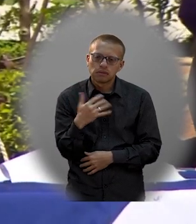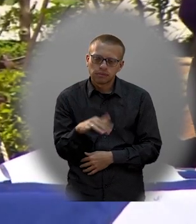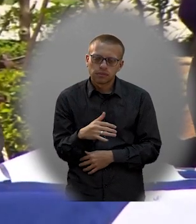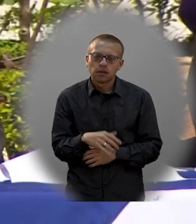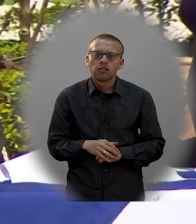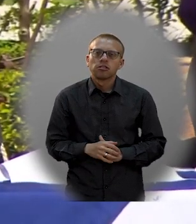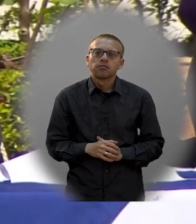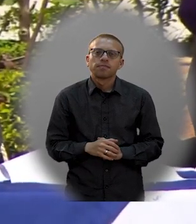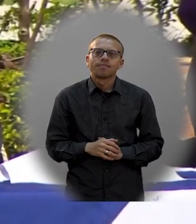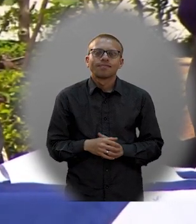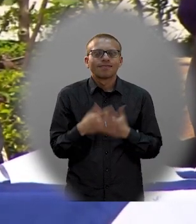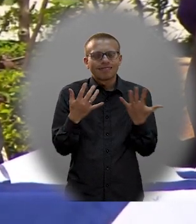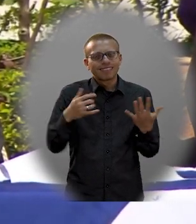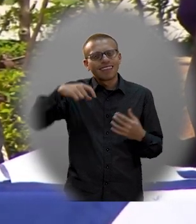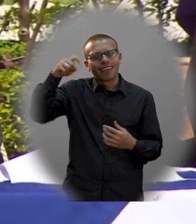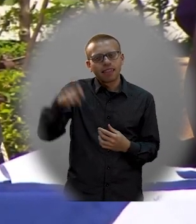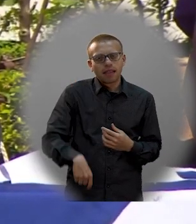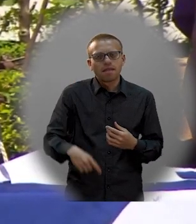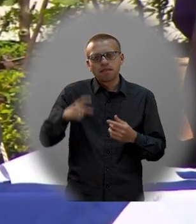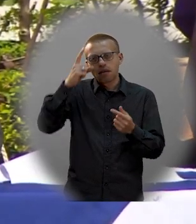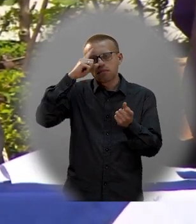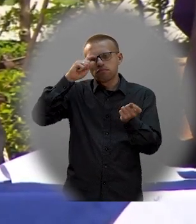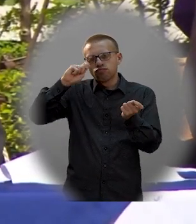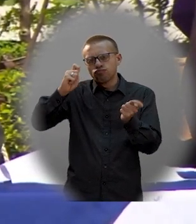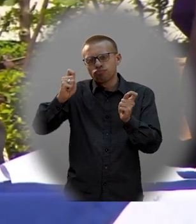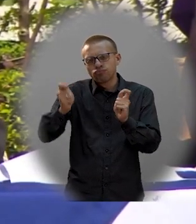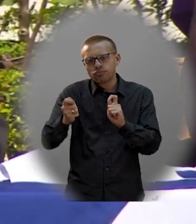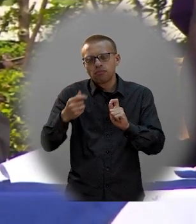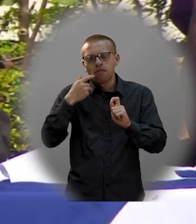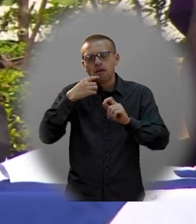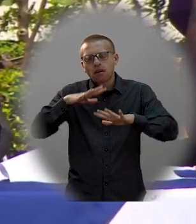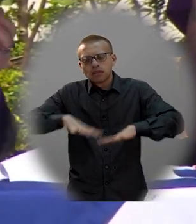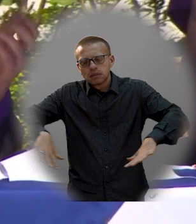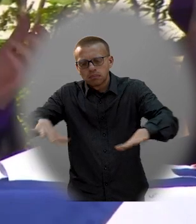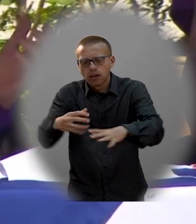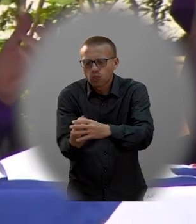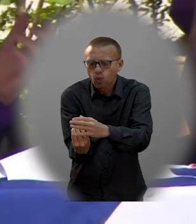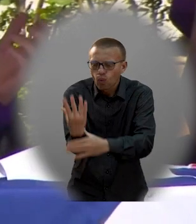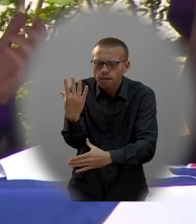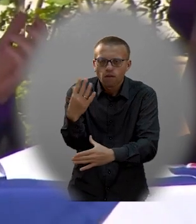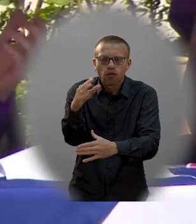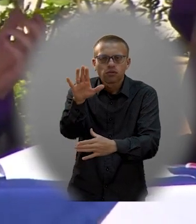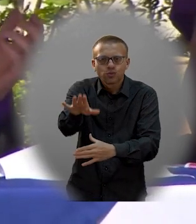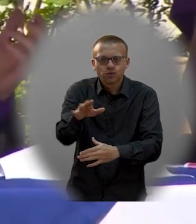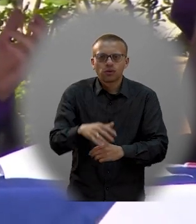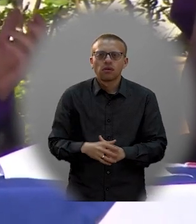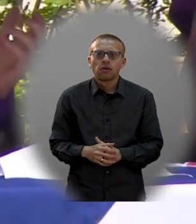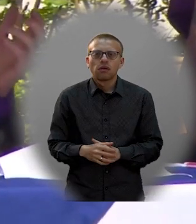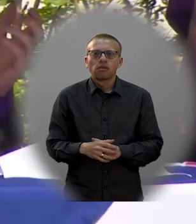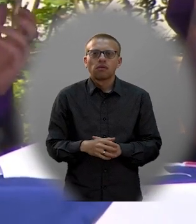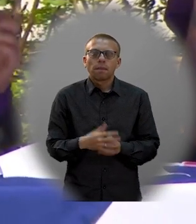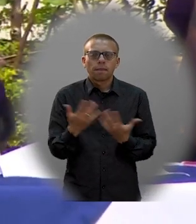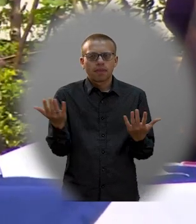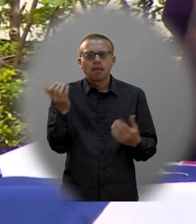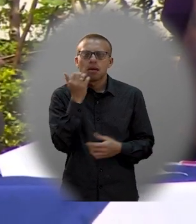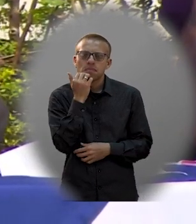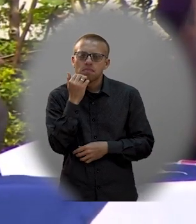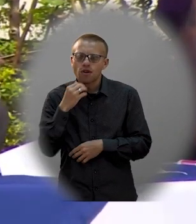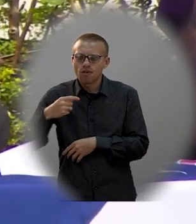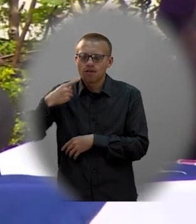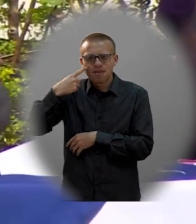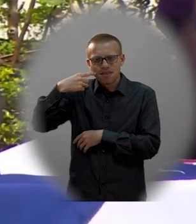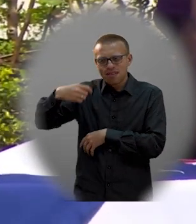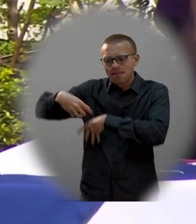creo yo, transformándose, buscando espacios. Me pregunto, por ejemplo, por el tropel.